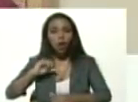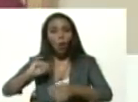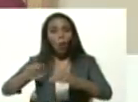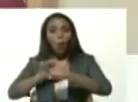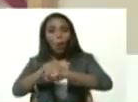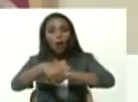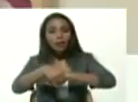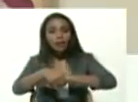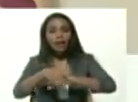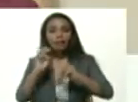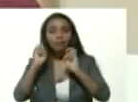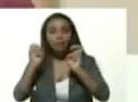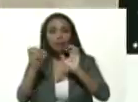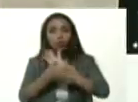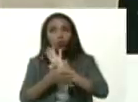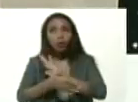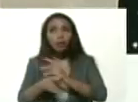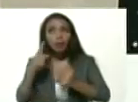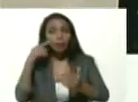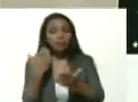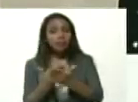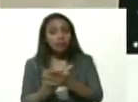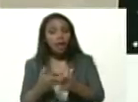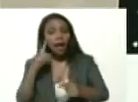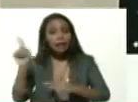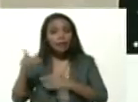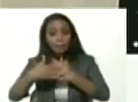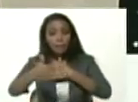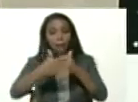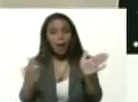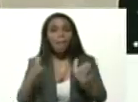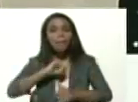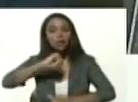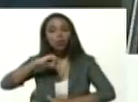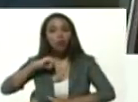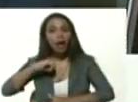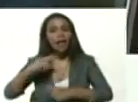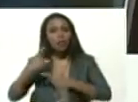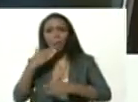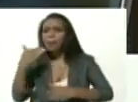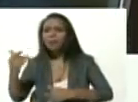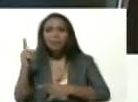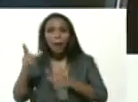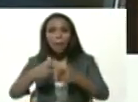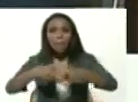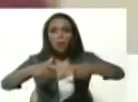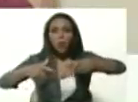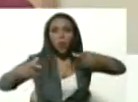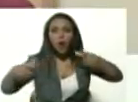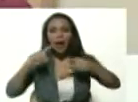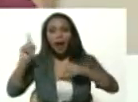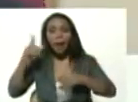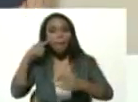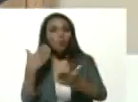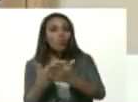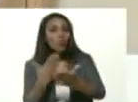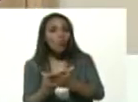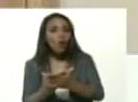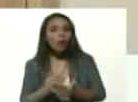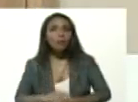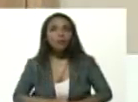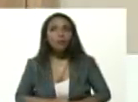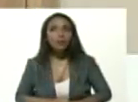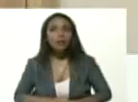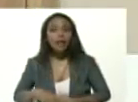concepto, ¿verdad, Silvia? Ampliado y personalizado, que nos permita masificar la prueba y